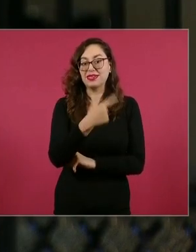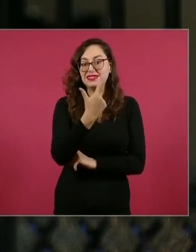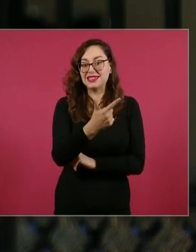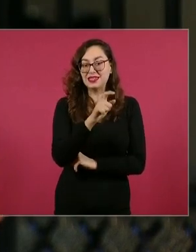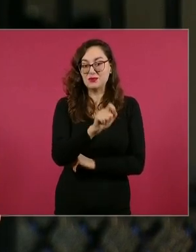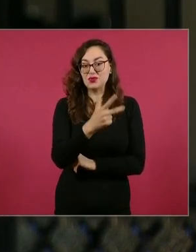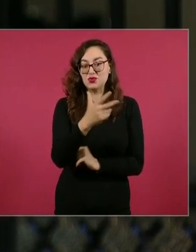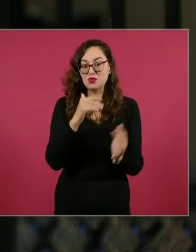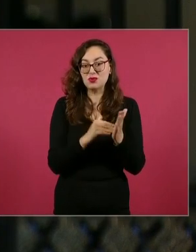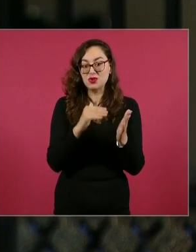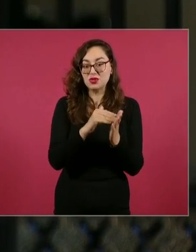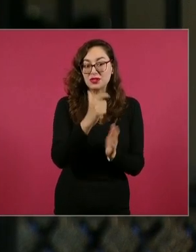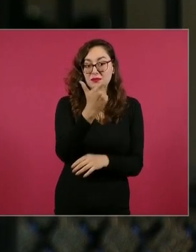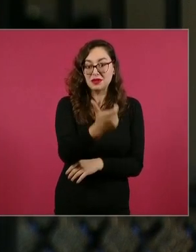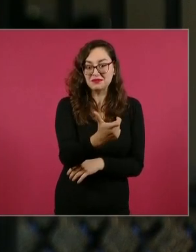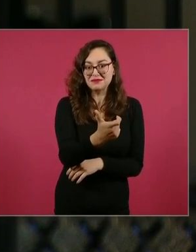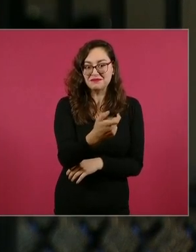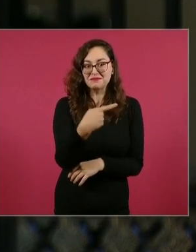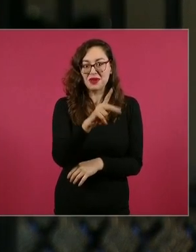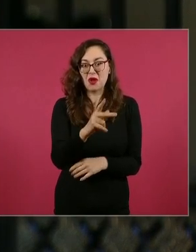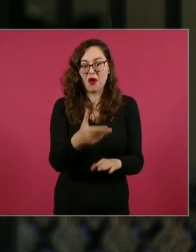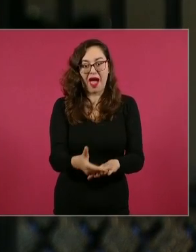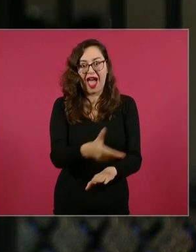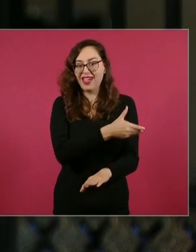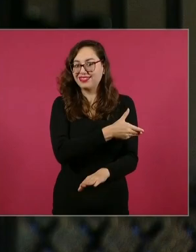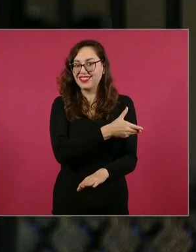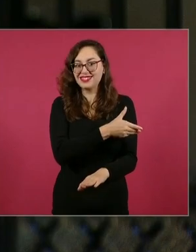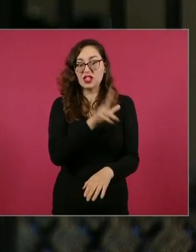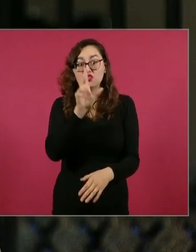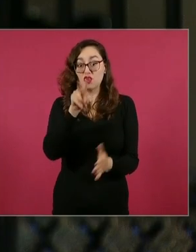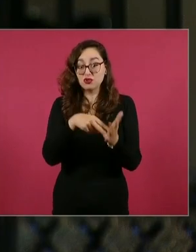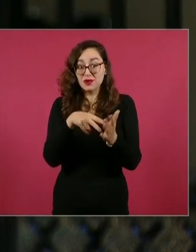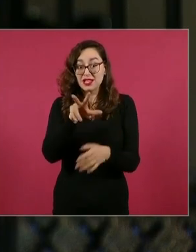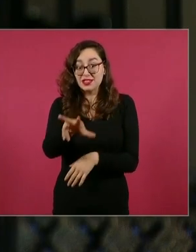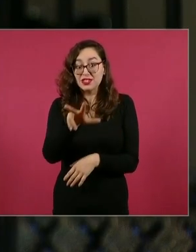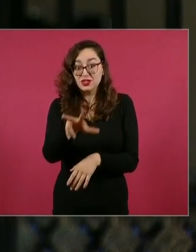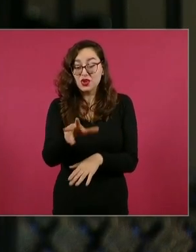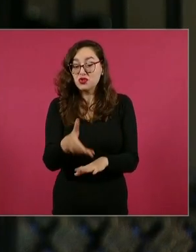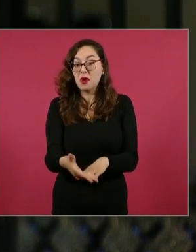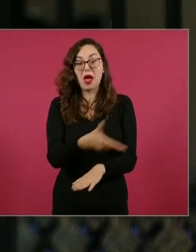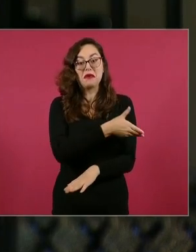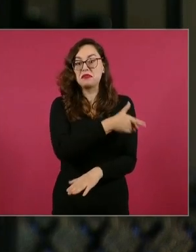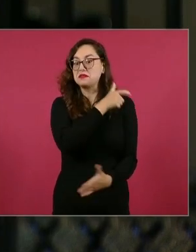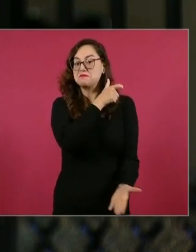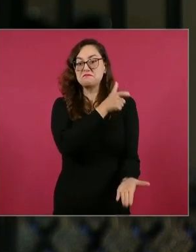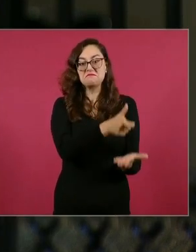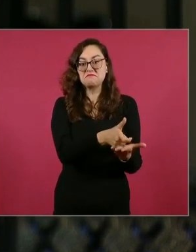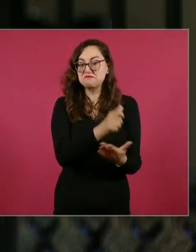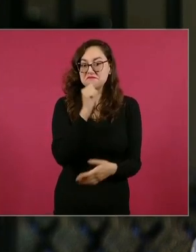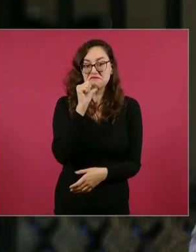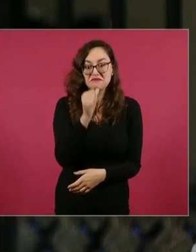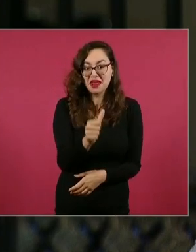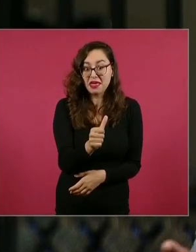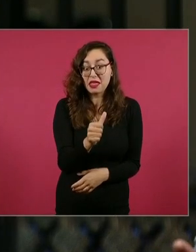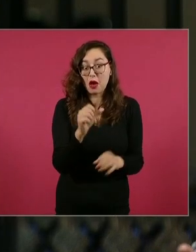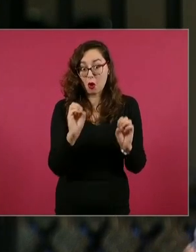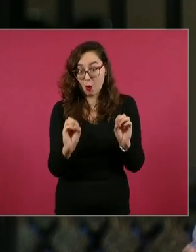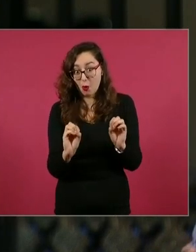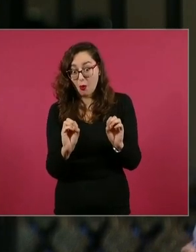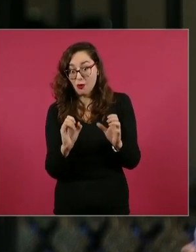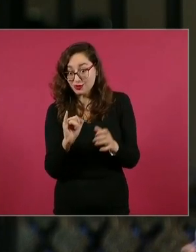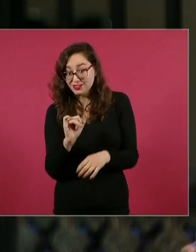tenga registro que antes la Embajada de Estados Unidos diera dinero a la organización de Claudio x y preguntarle particularmente